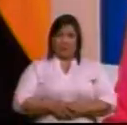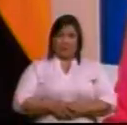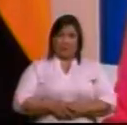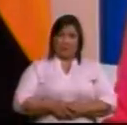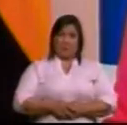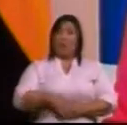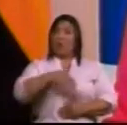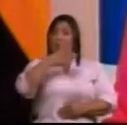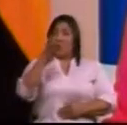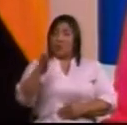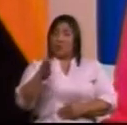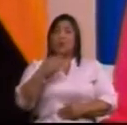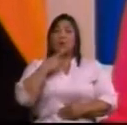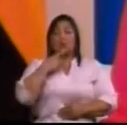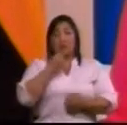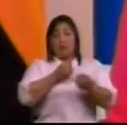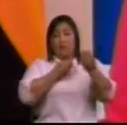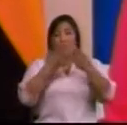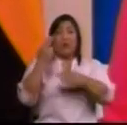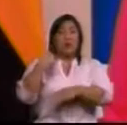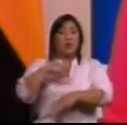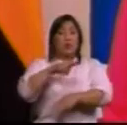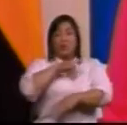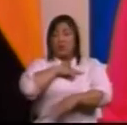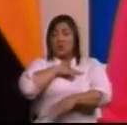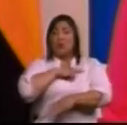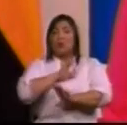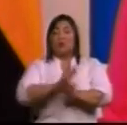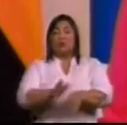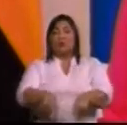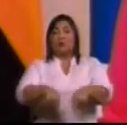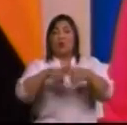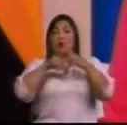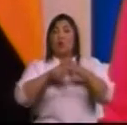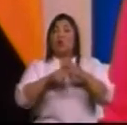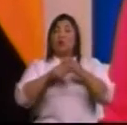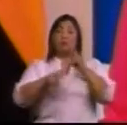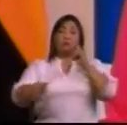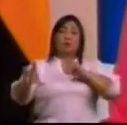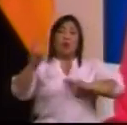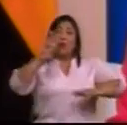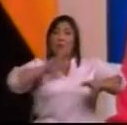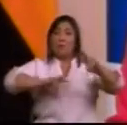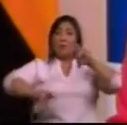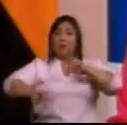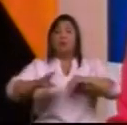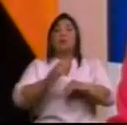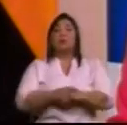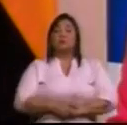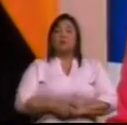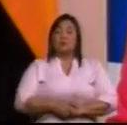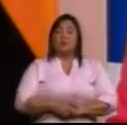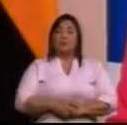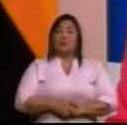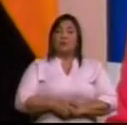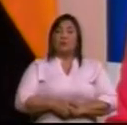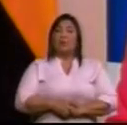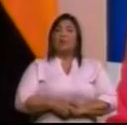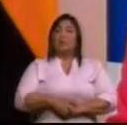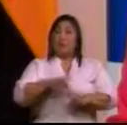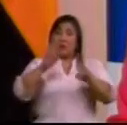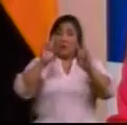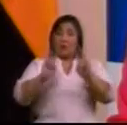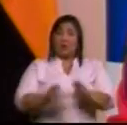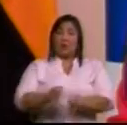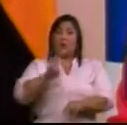Como usted bien manifiesta, nosotros hemos iniciado una investigación, en este caso de